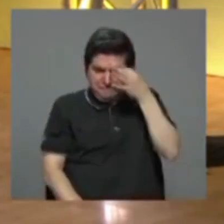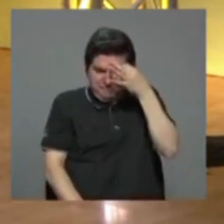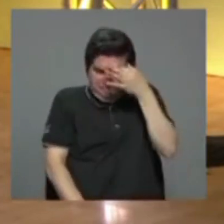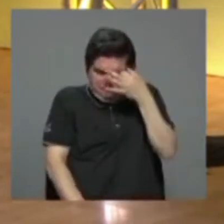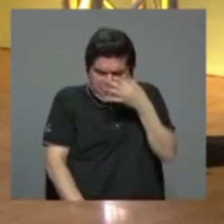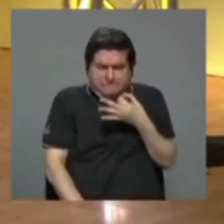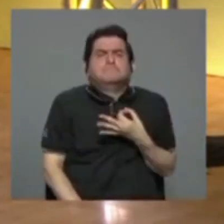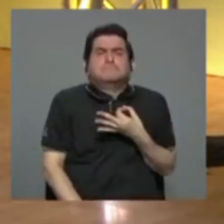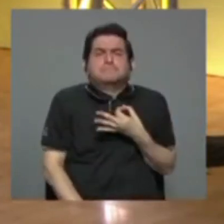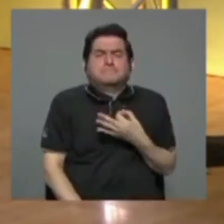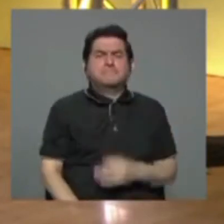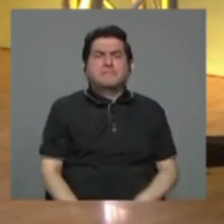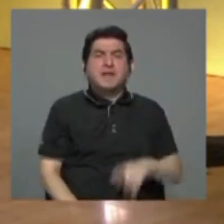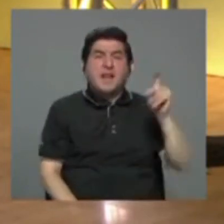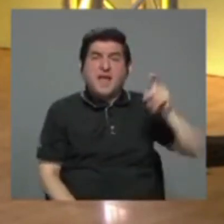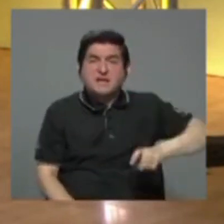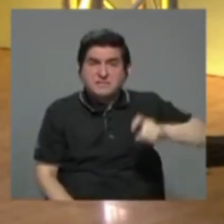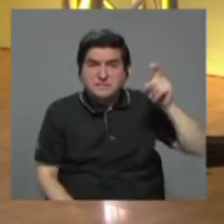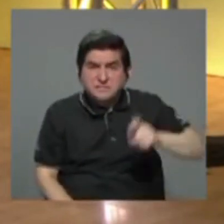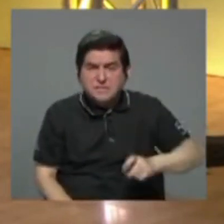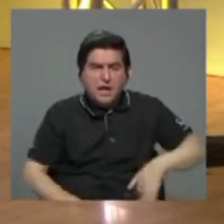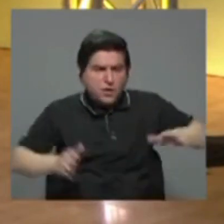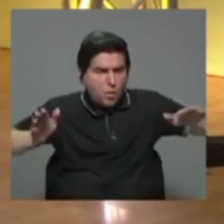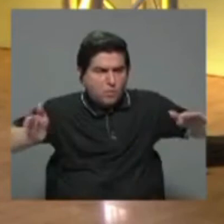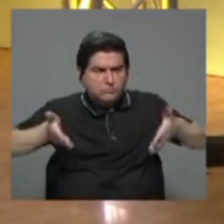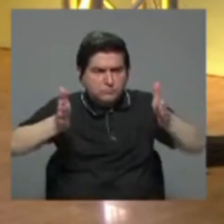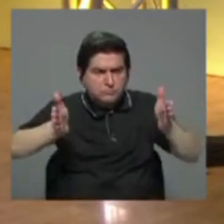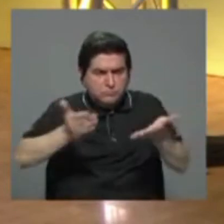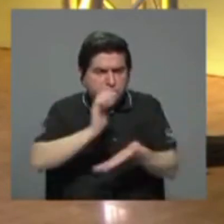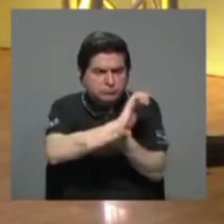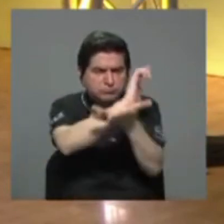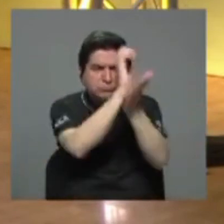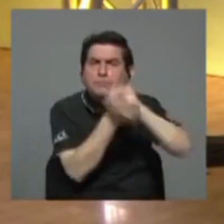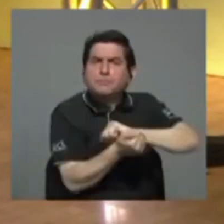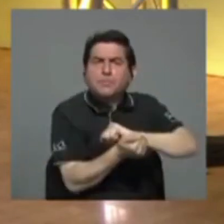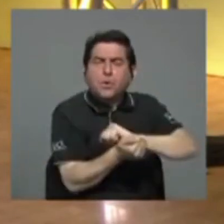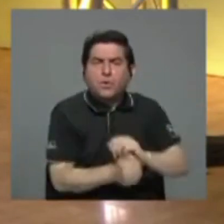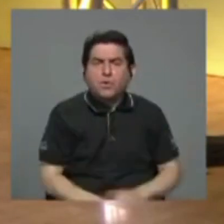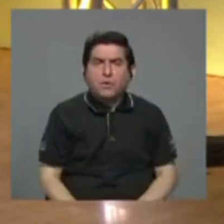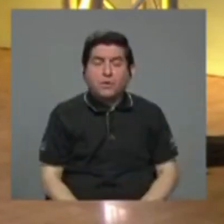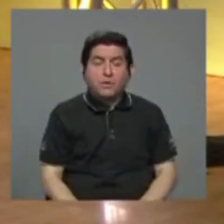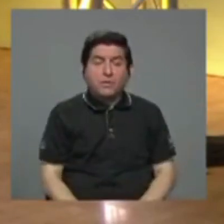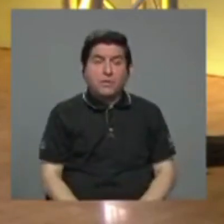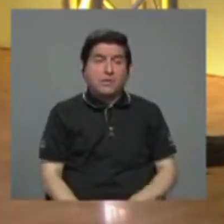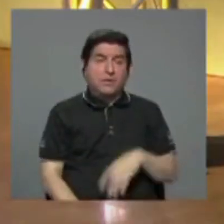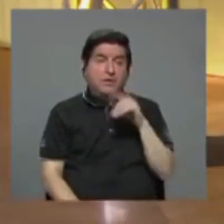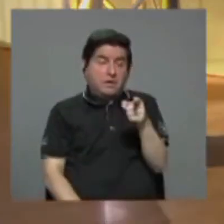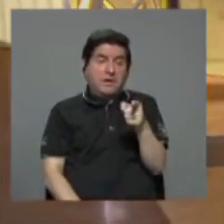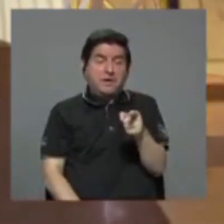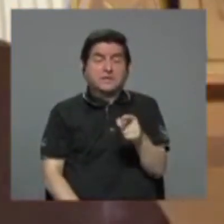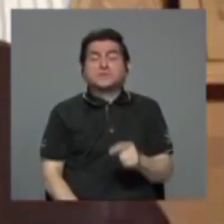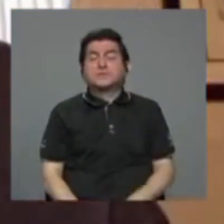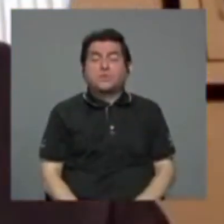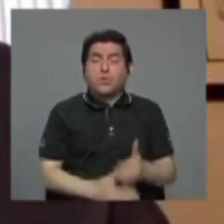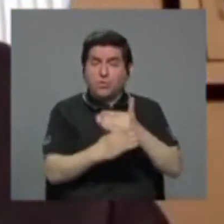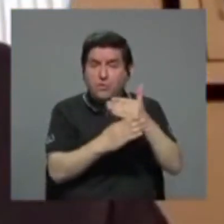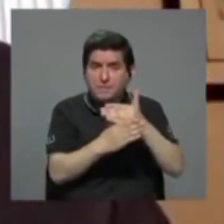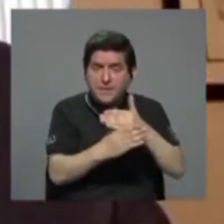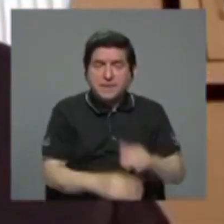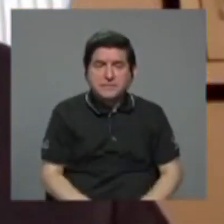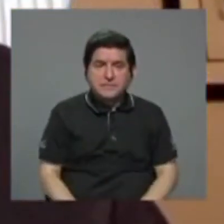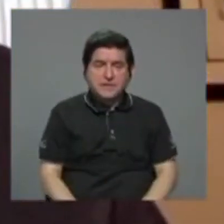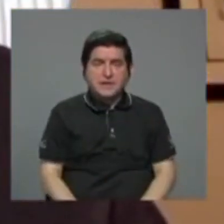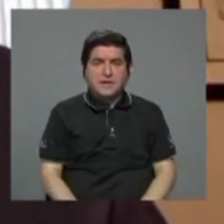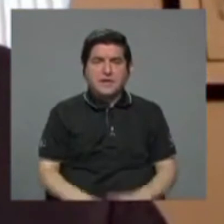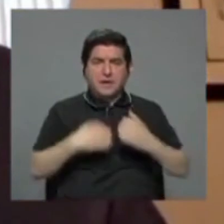en cuanto a la necesidad de impulsar las reformas que compartieron el Poder Ejecutivo y